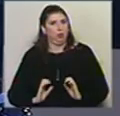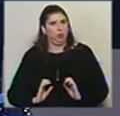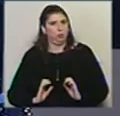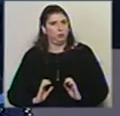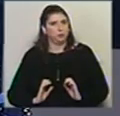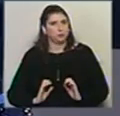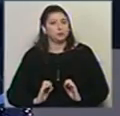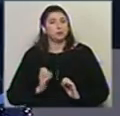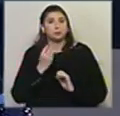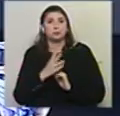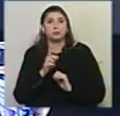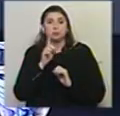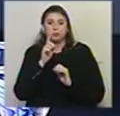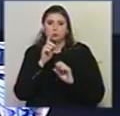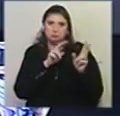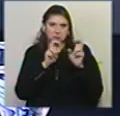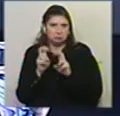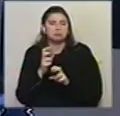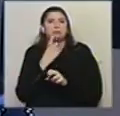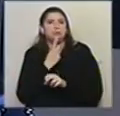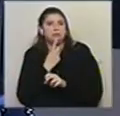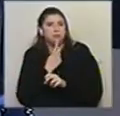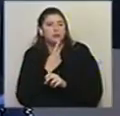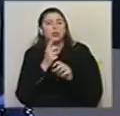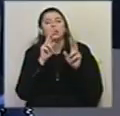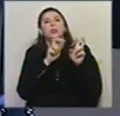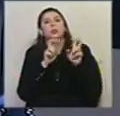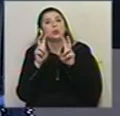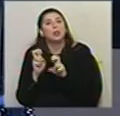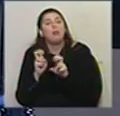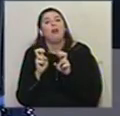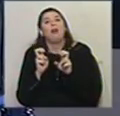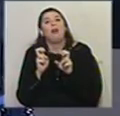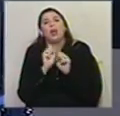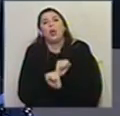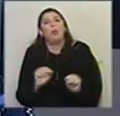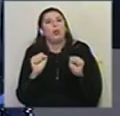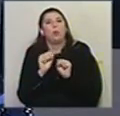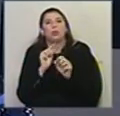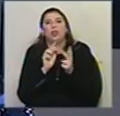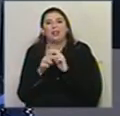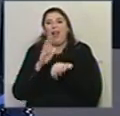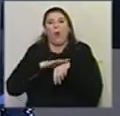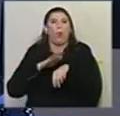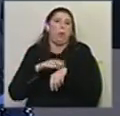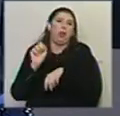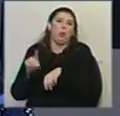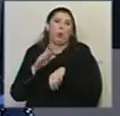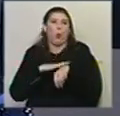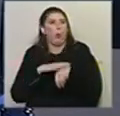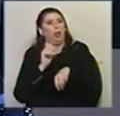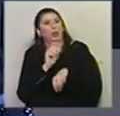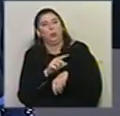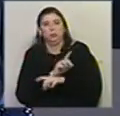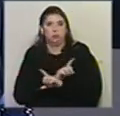partidización. Es un tema que es político, sí. Es un tema que es estratégico, pero es un tema que no podemos empezar a decir la culpa la tiene el otro. Aquí tenemos que tener,